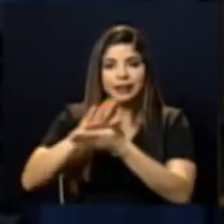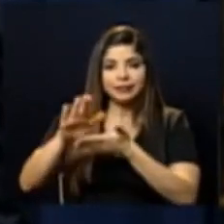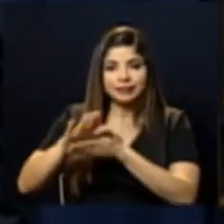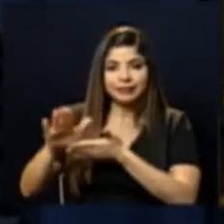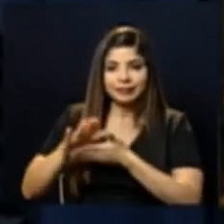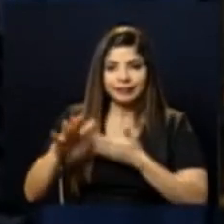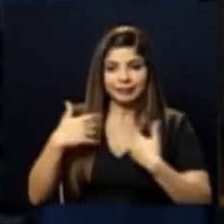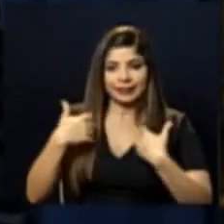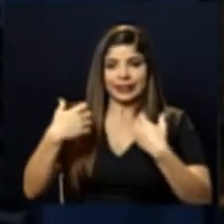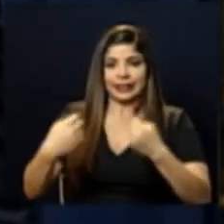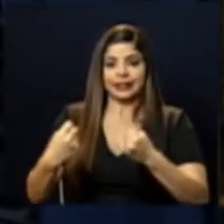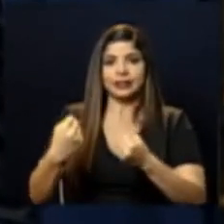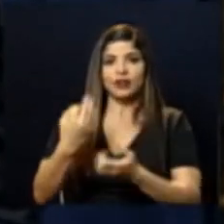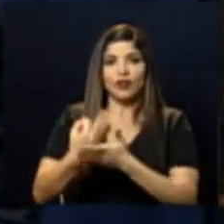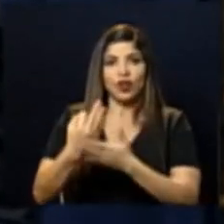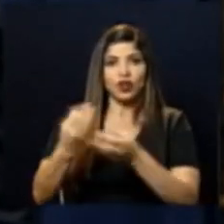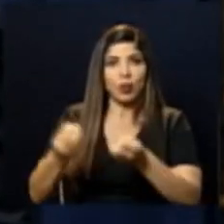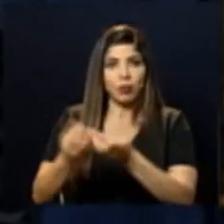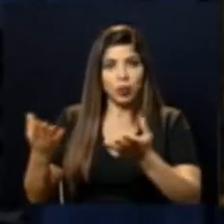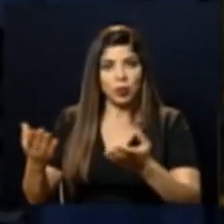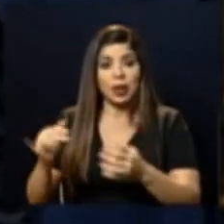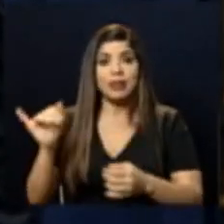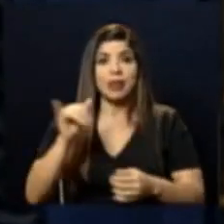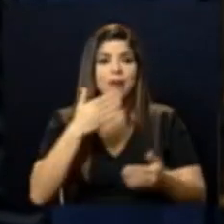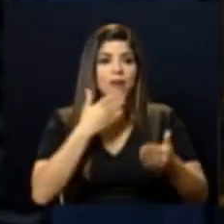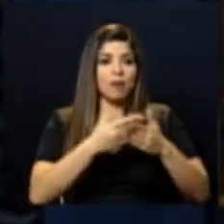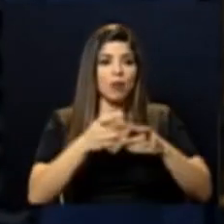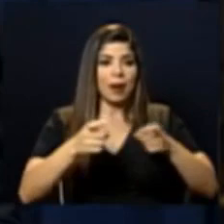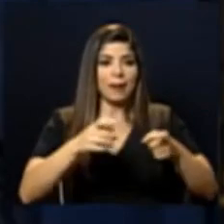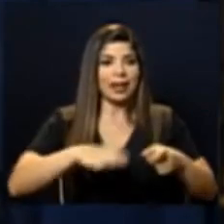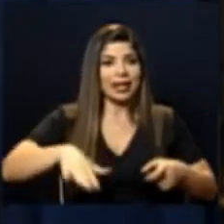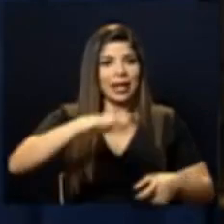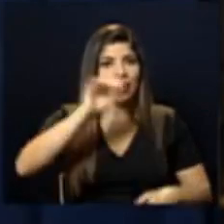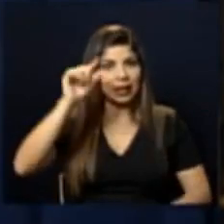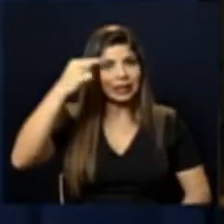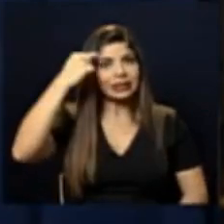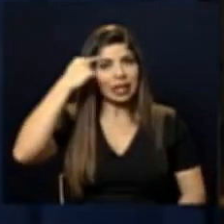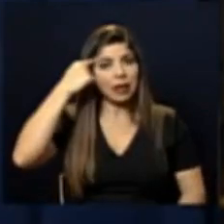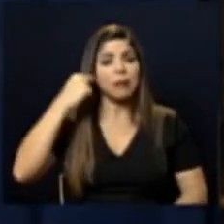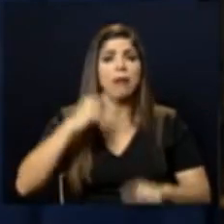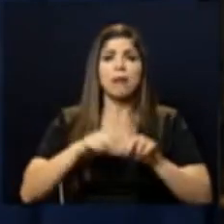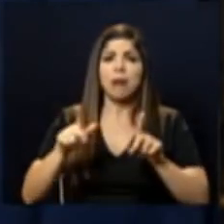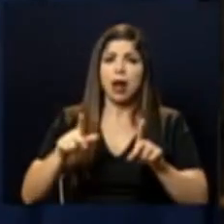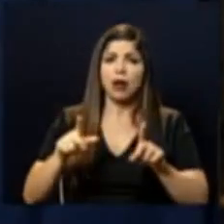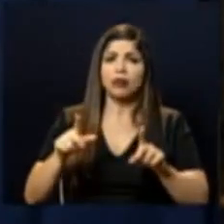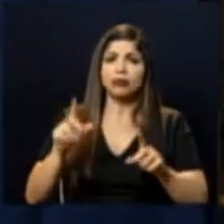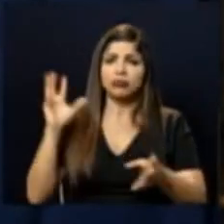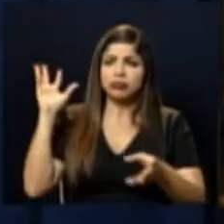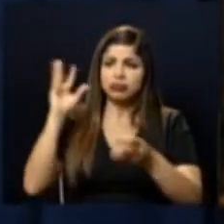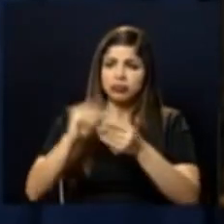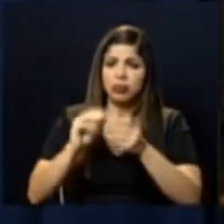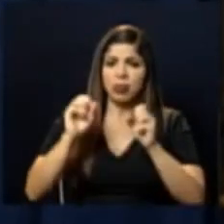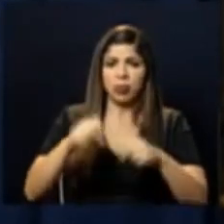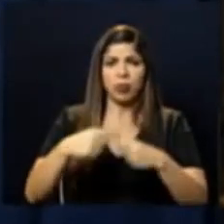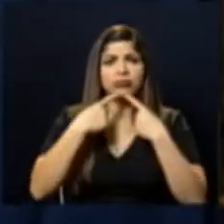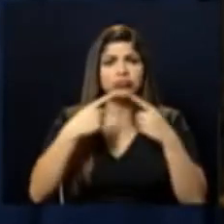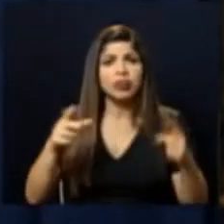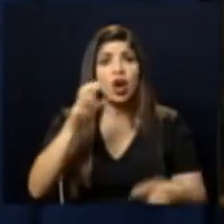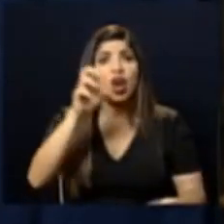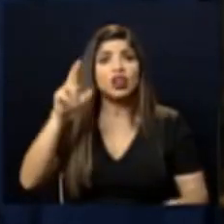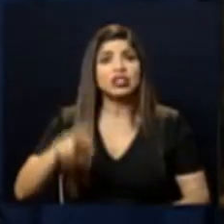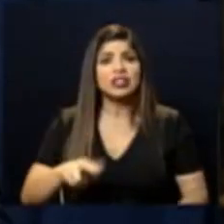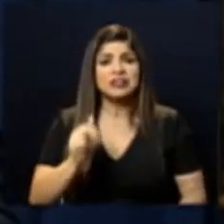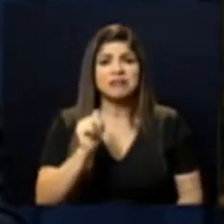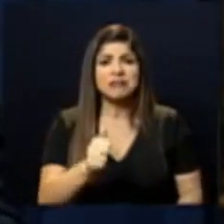saneamiento de las finanzas públicas y eficiencia del Estado. Pero podemos decir que Costa Rica fue